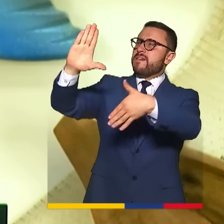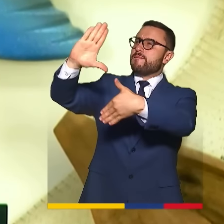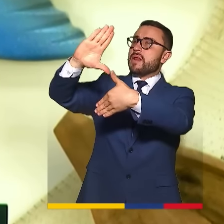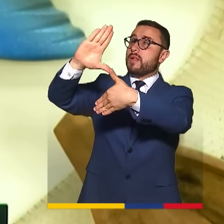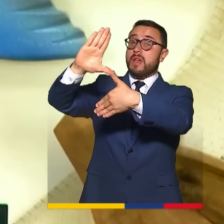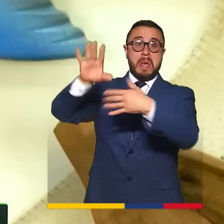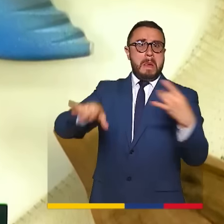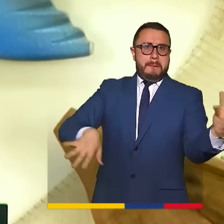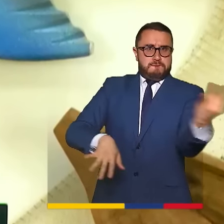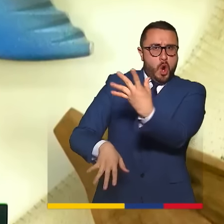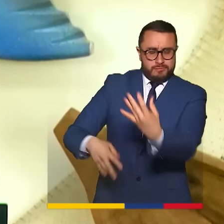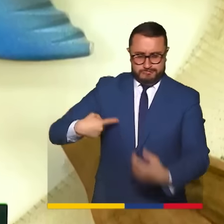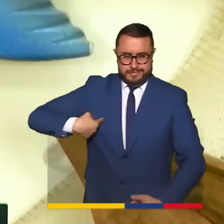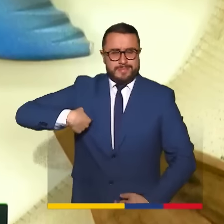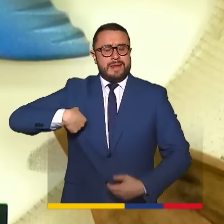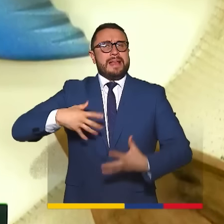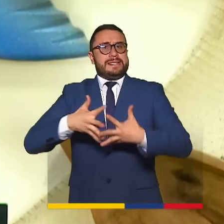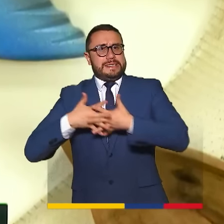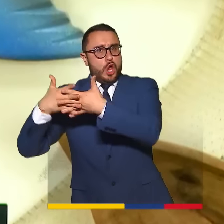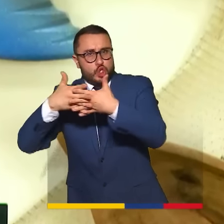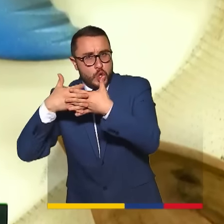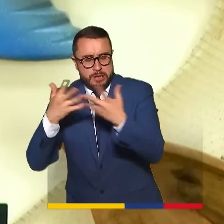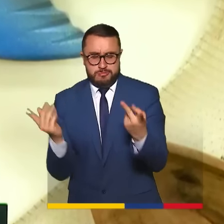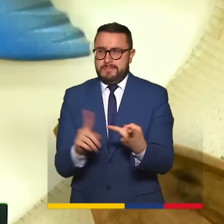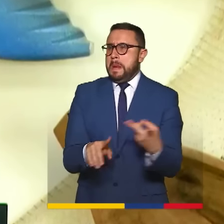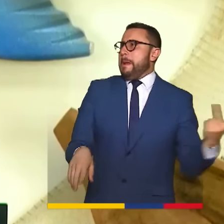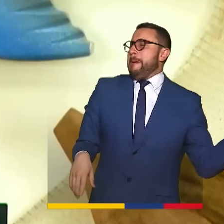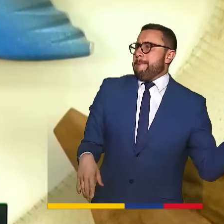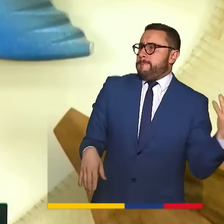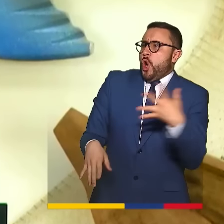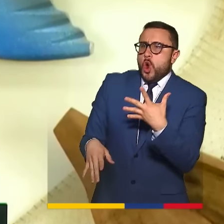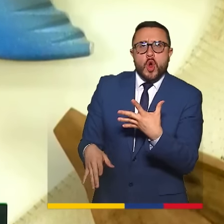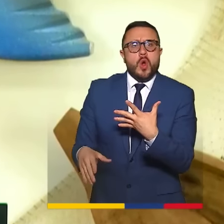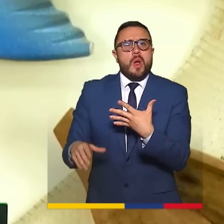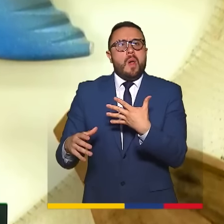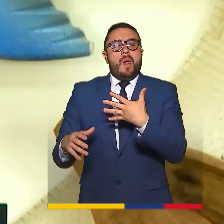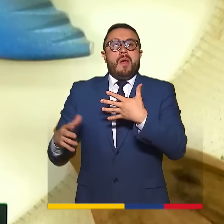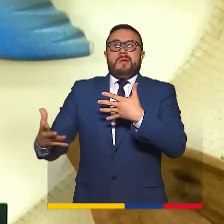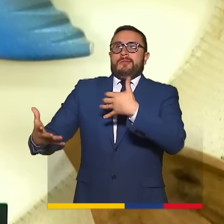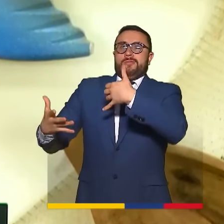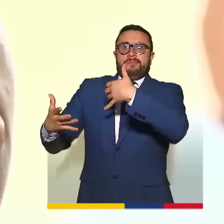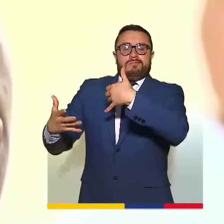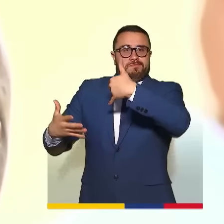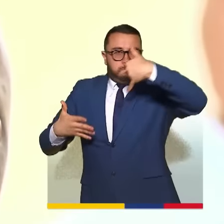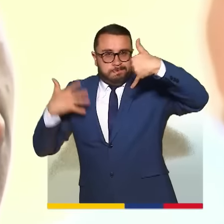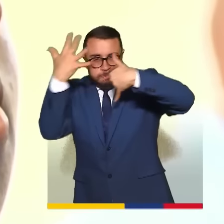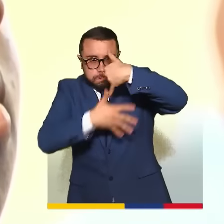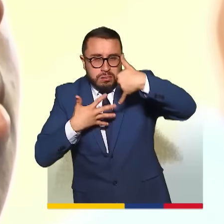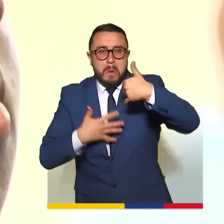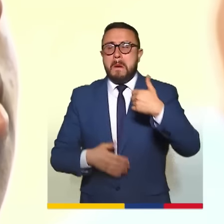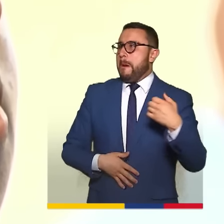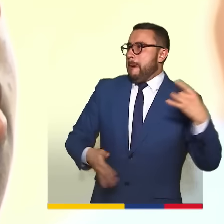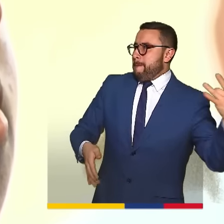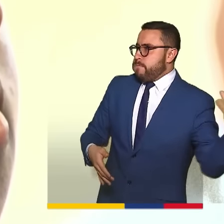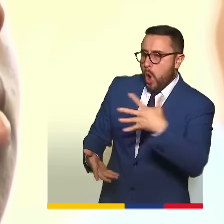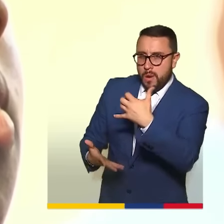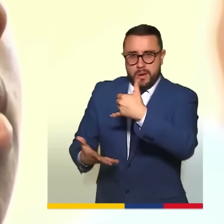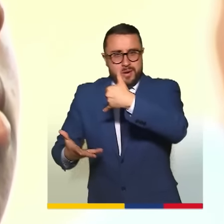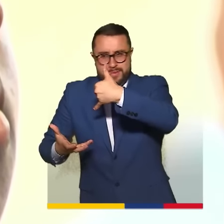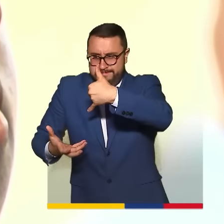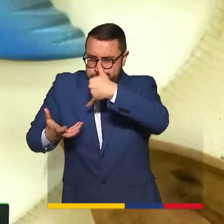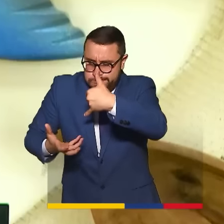los Estados Unidos, antes que la Nueva Granada, antes que la Gran Colombia,